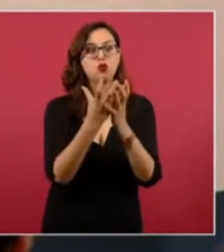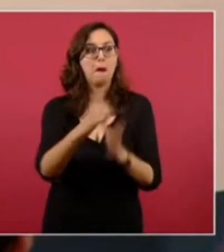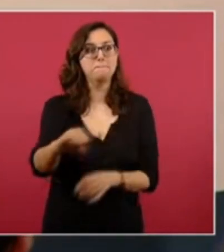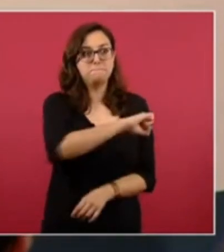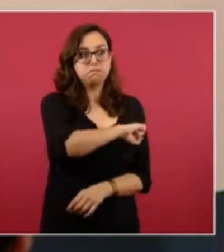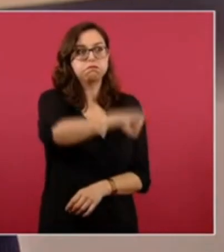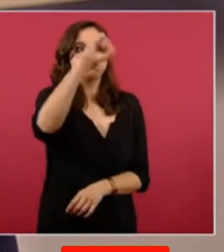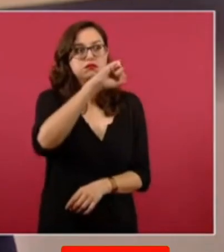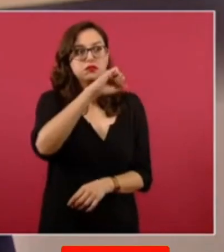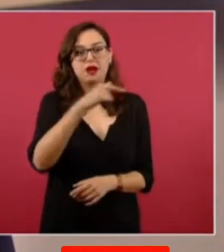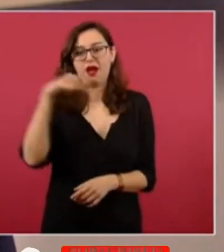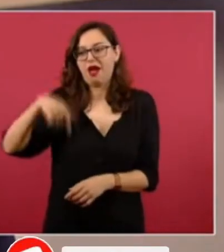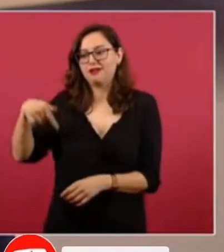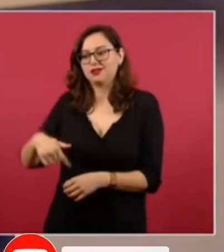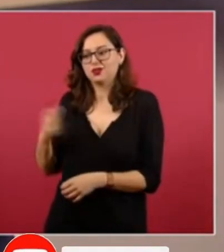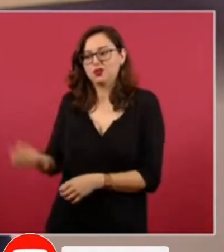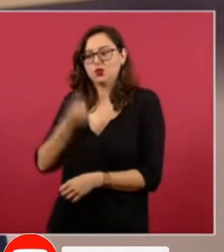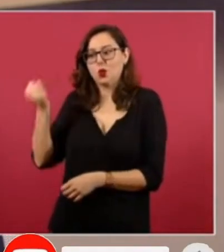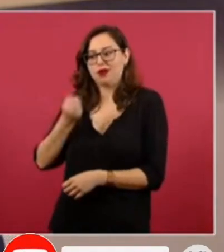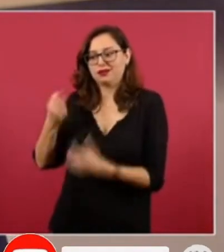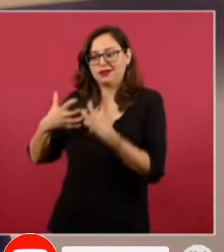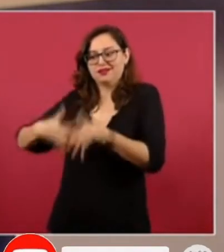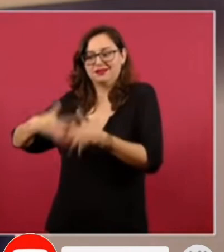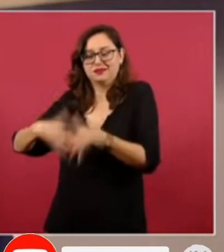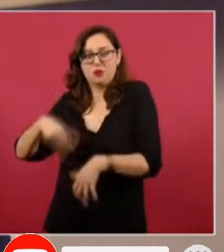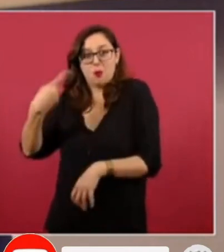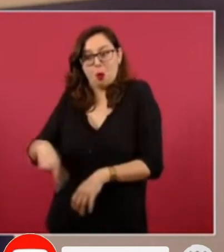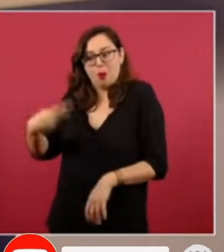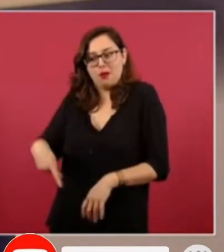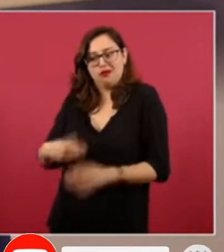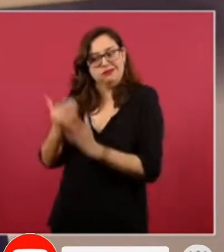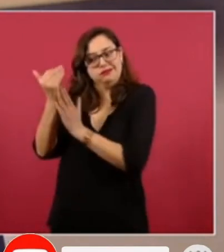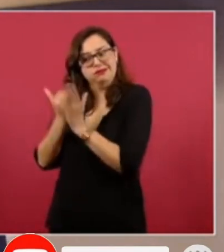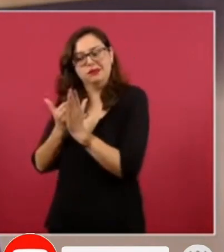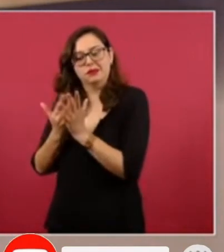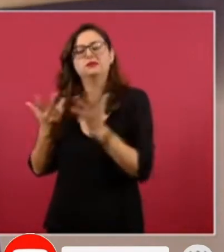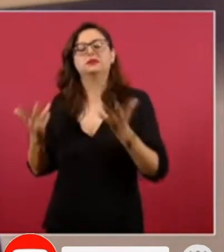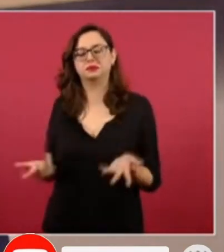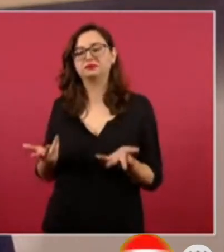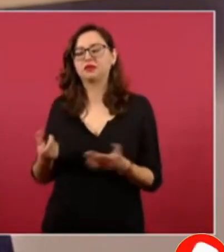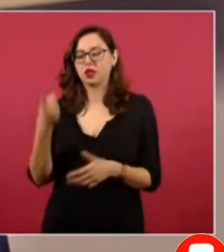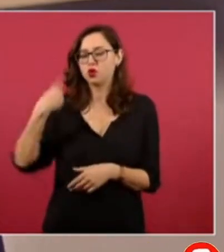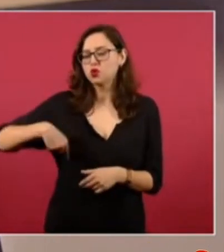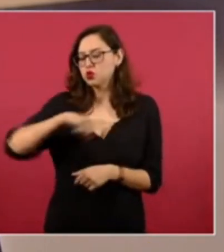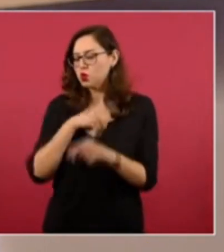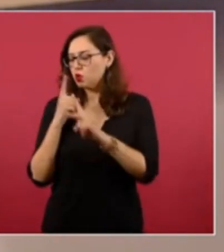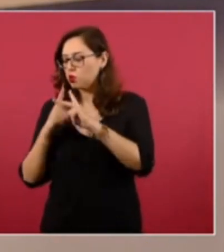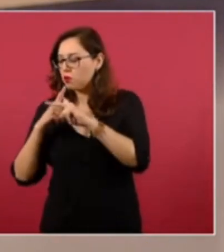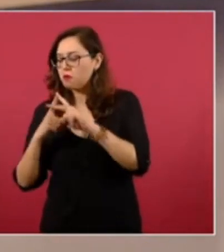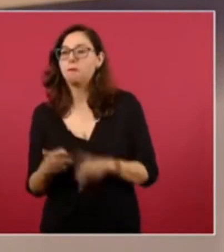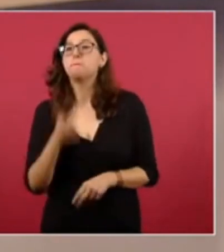muchísimo. Entonces, hicimos cuentas, un balance. Vamos a tener estos